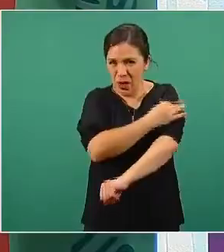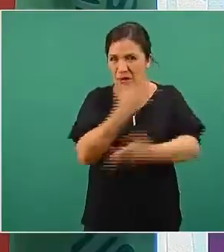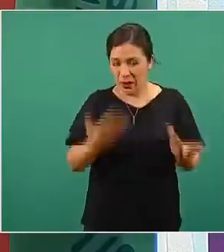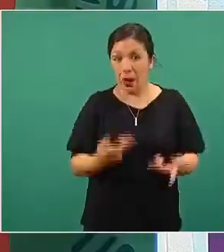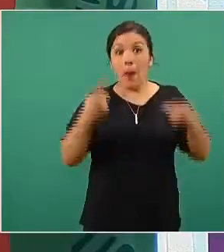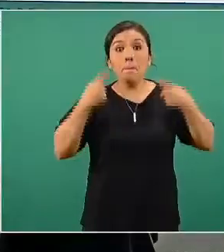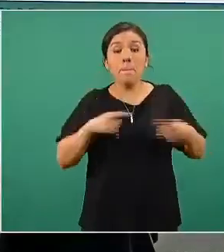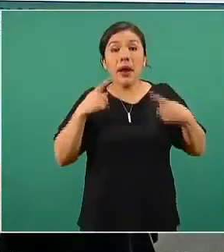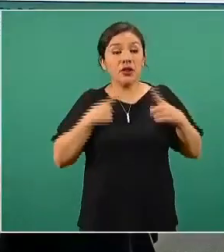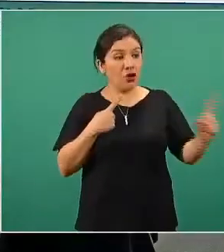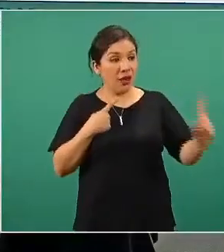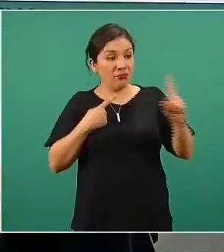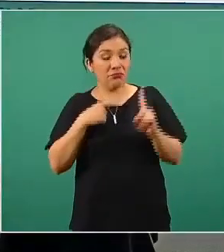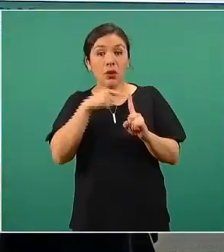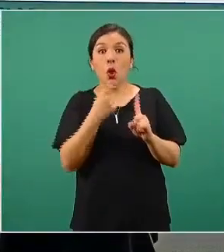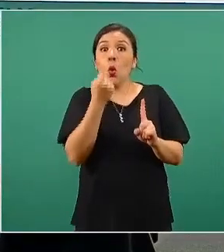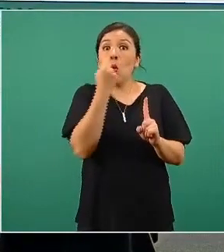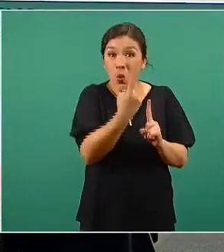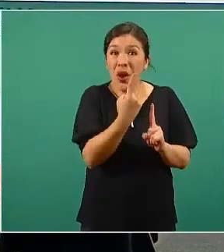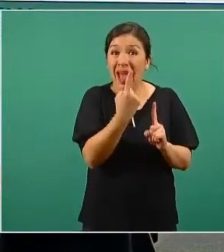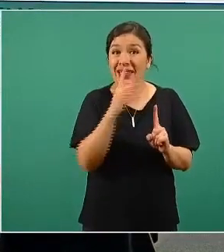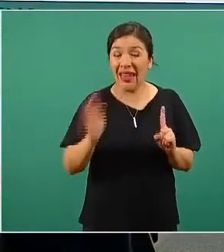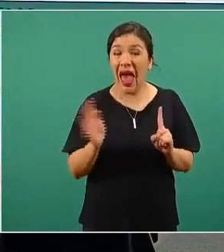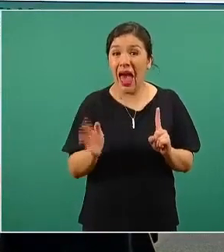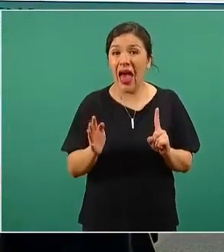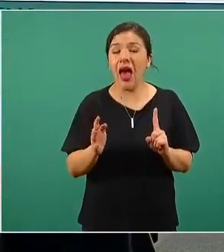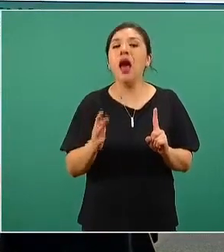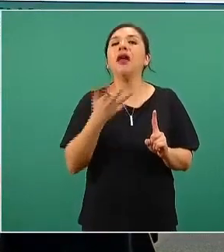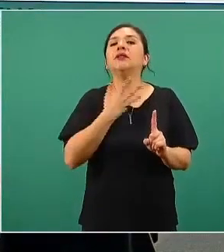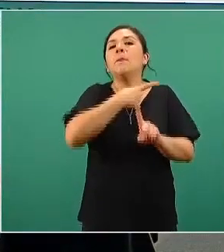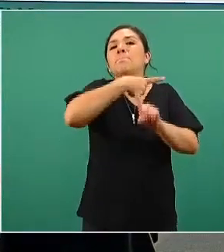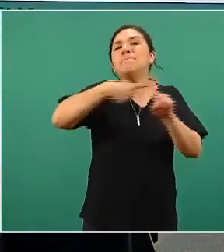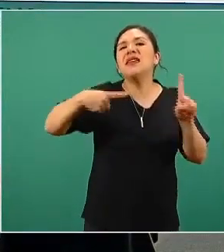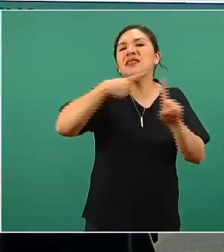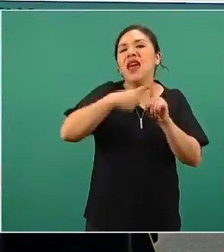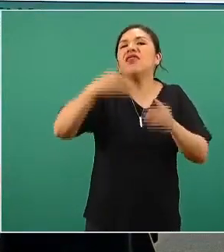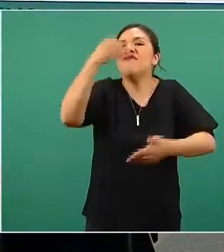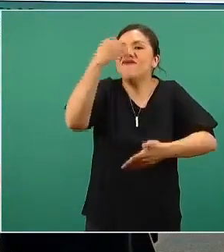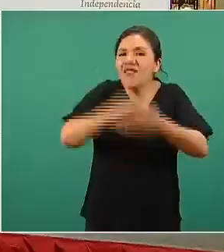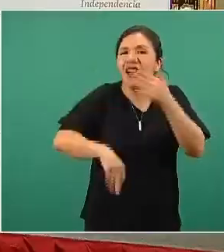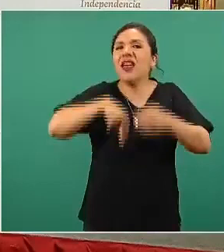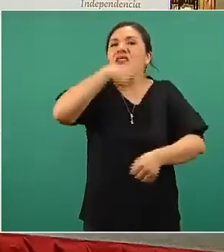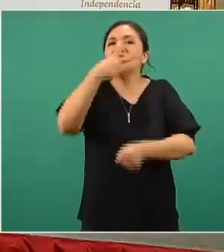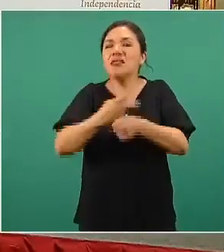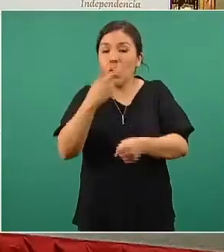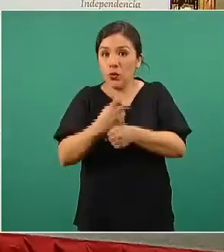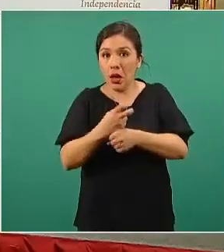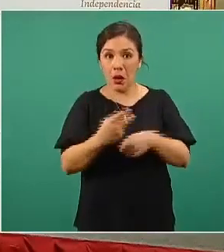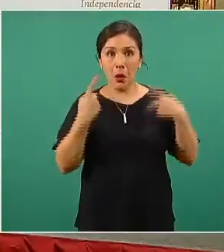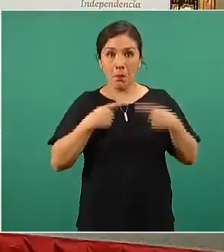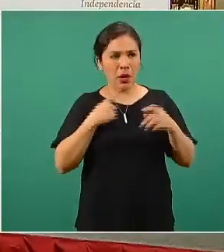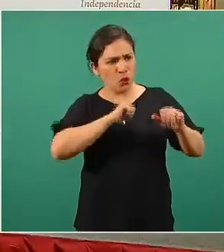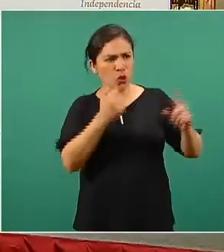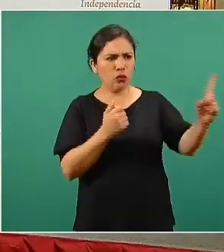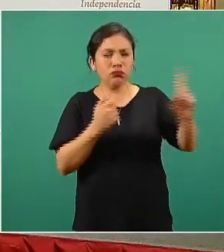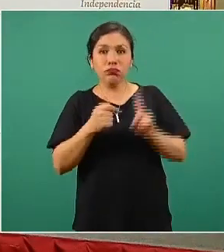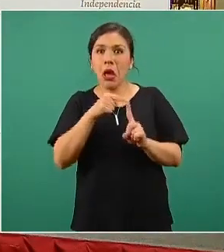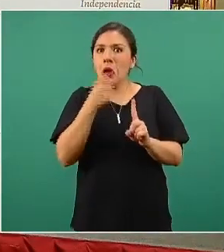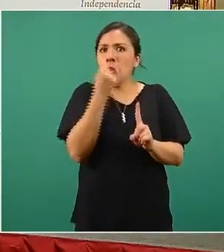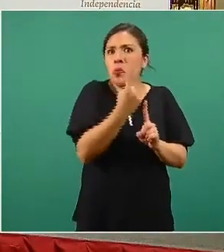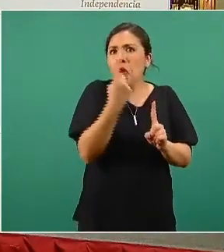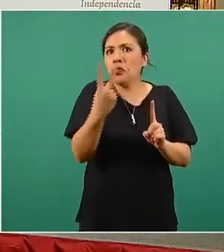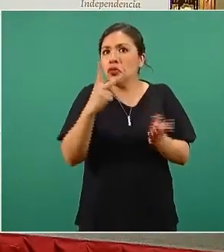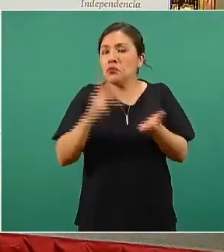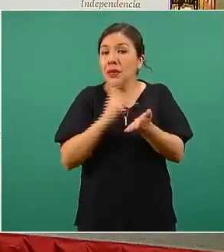ha recibido 1 dosis tiene medio esquema. Una persona que ya recibió las 2 dosis tiene